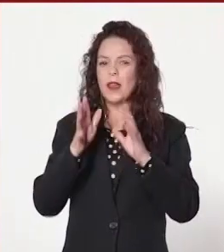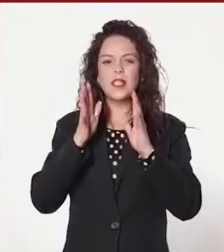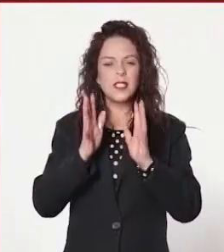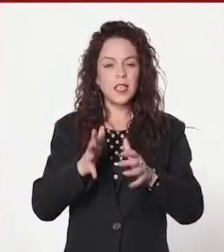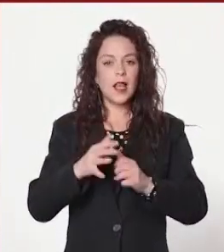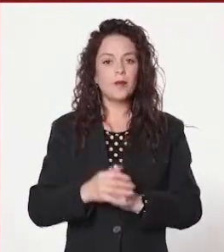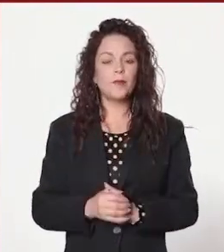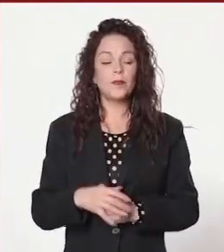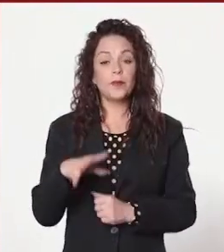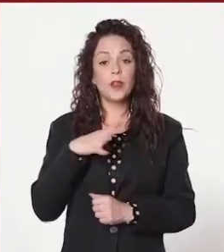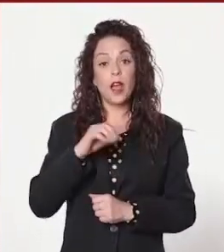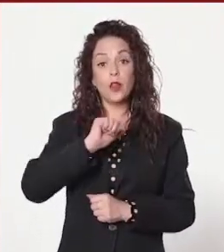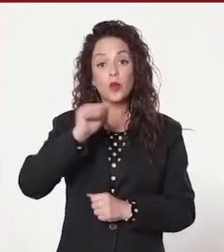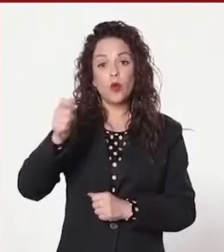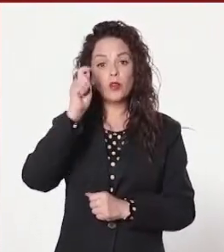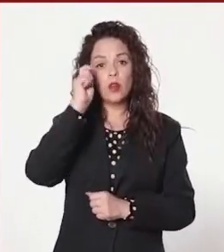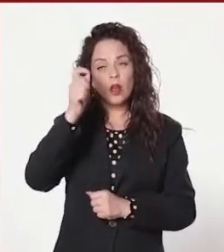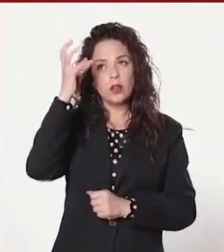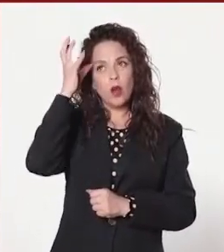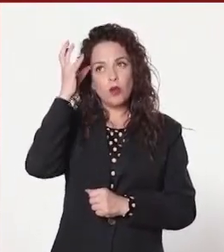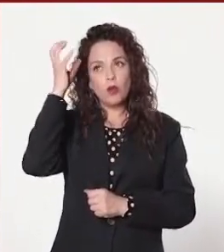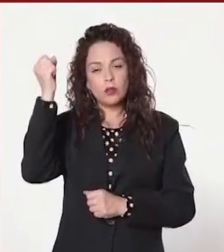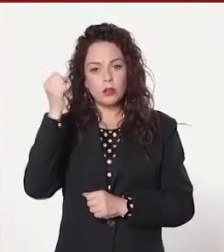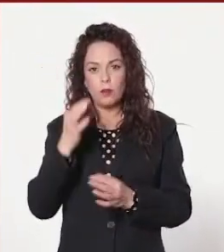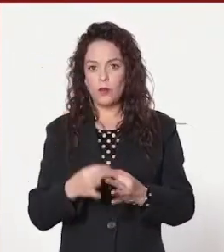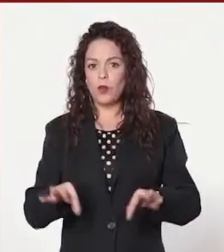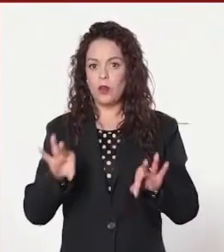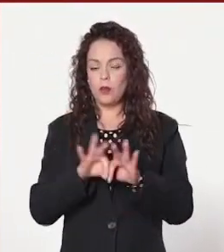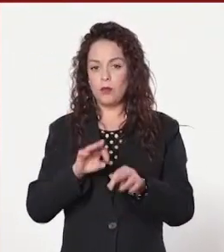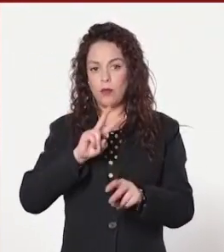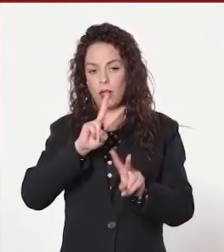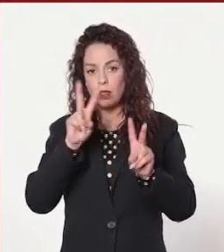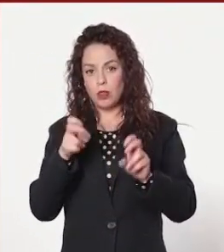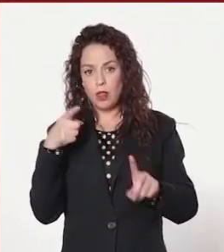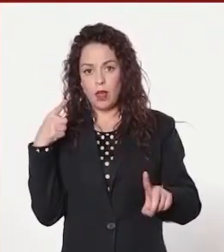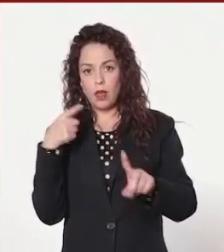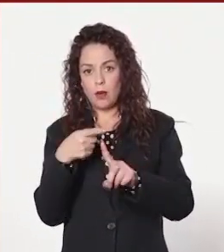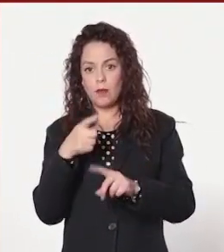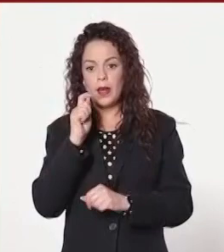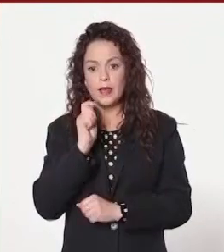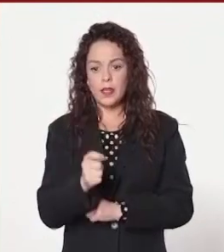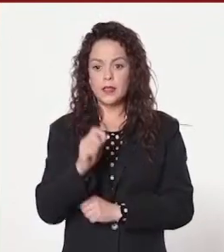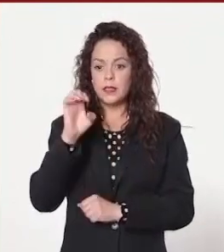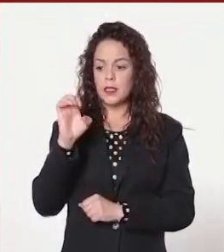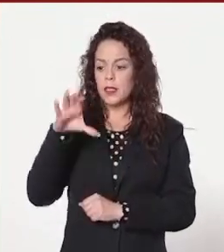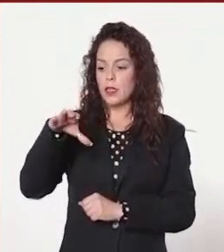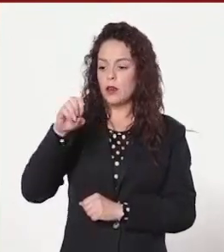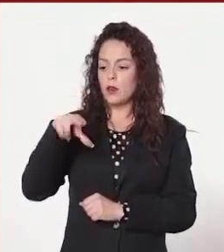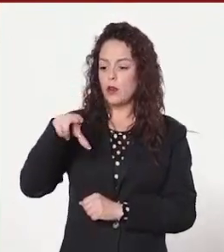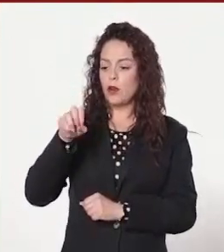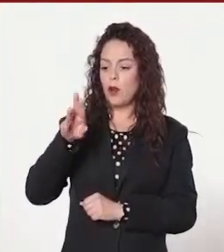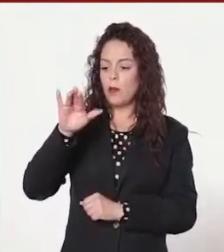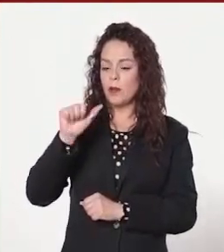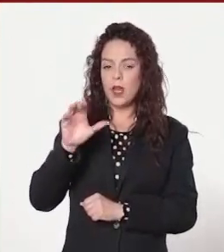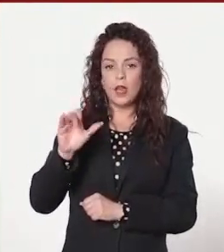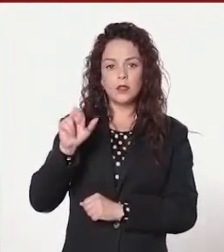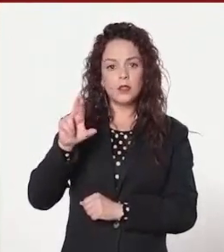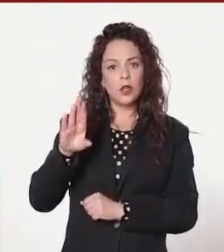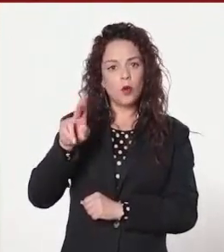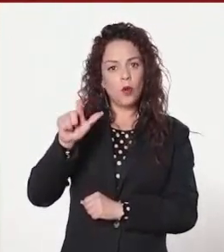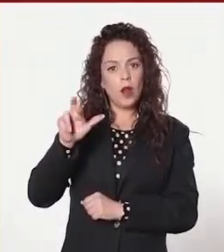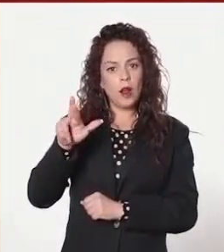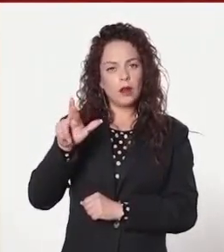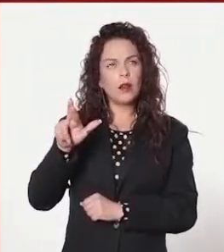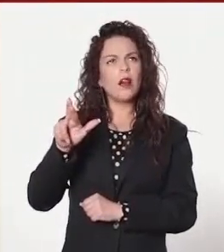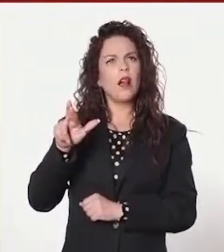existe otro concepto clave en lo que nuestro tema se refiere. Se trata de la economía circular. Ah, yo he escuchado hablar